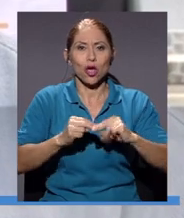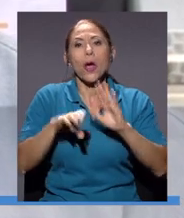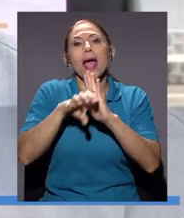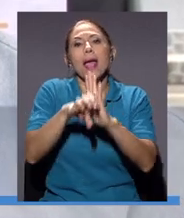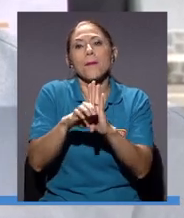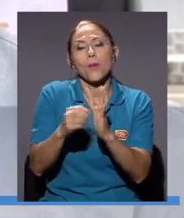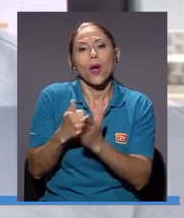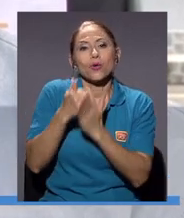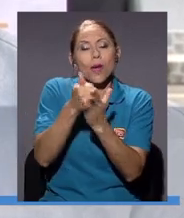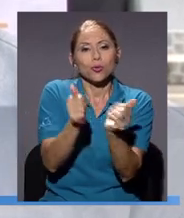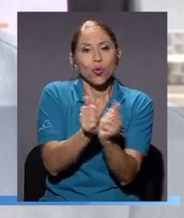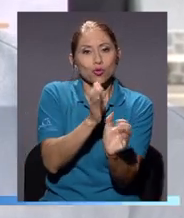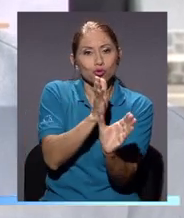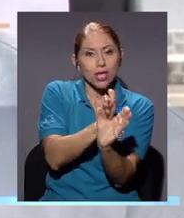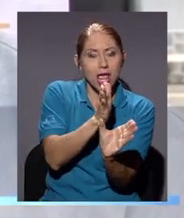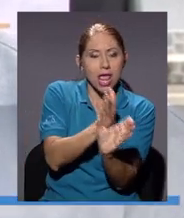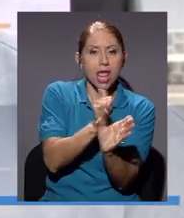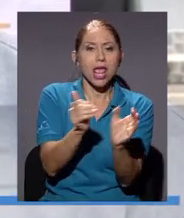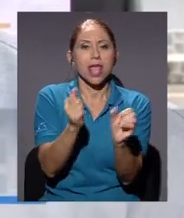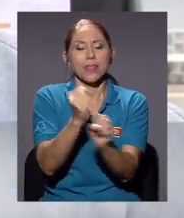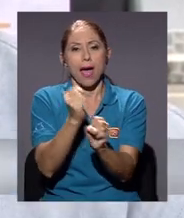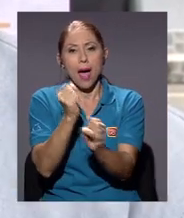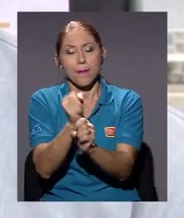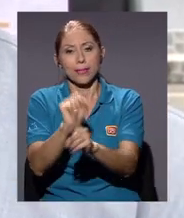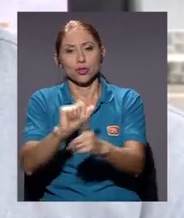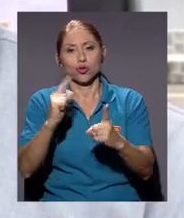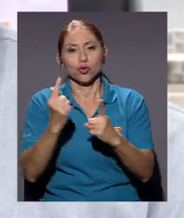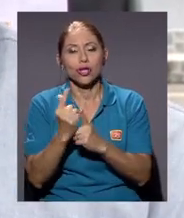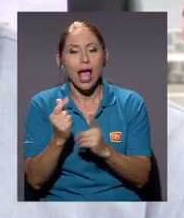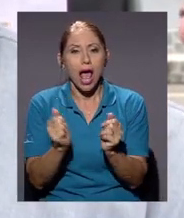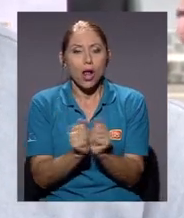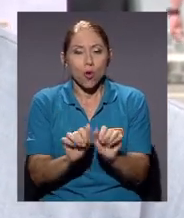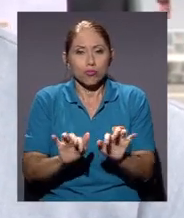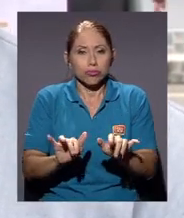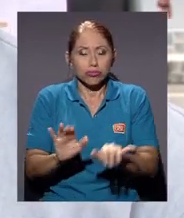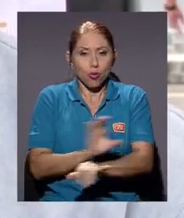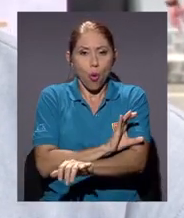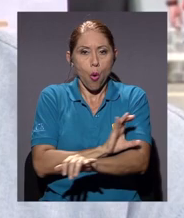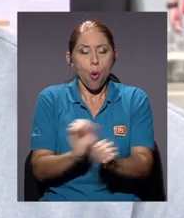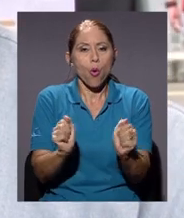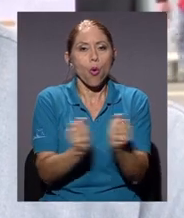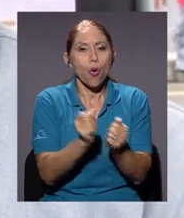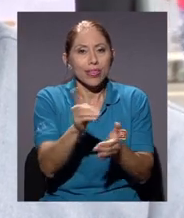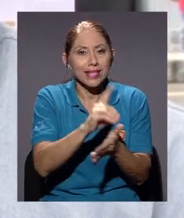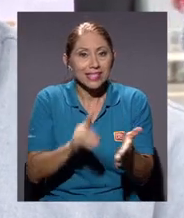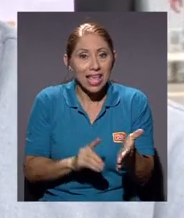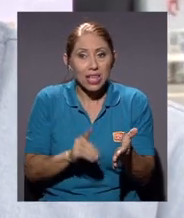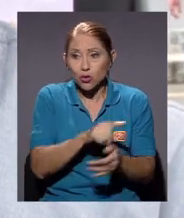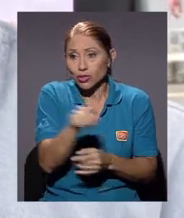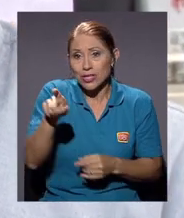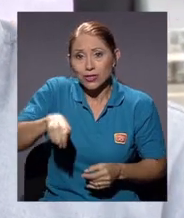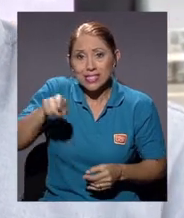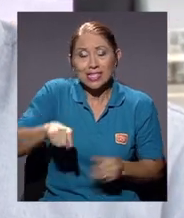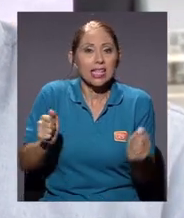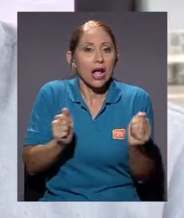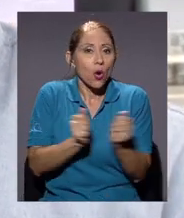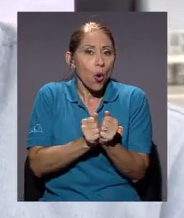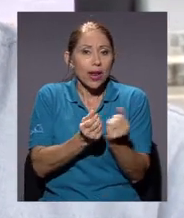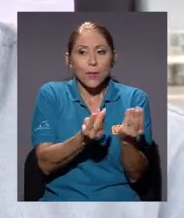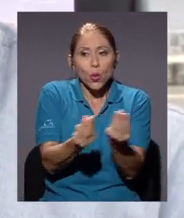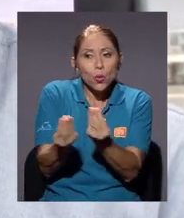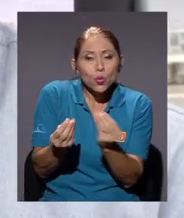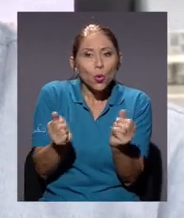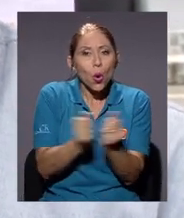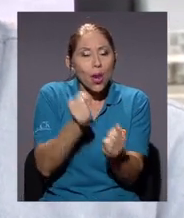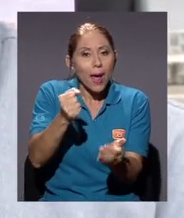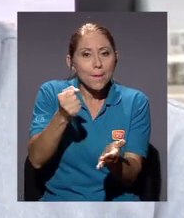de psicología, en la parte de trabajo social, en la parte de computación, en la parte de diseño, si necesitan como ayuda con la parte del producto,